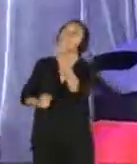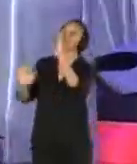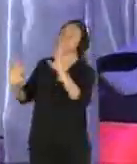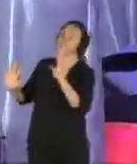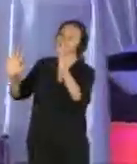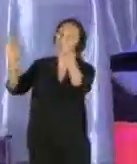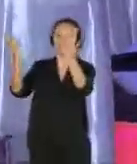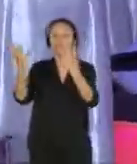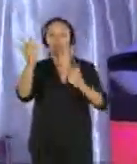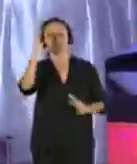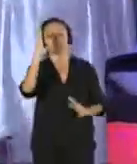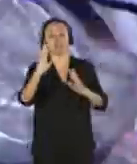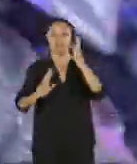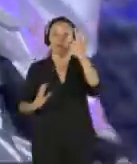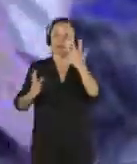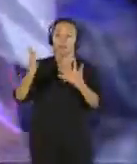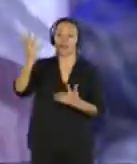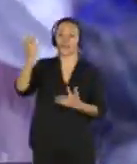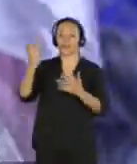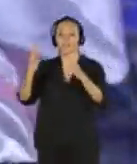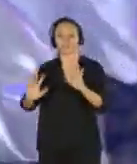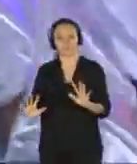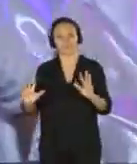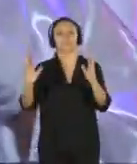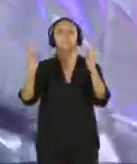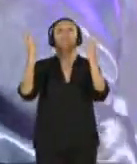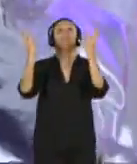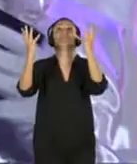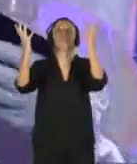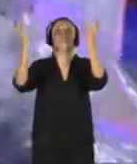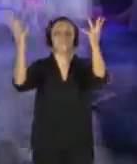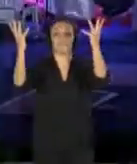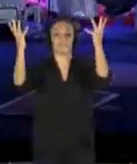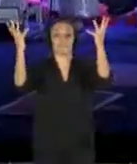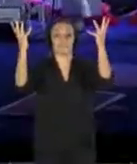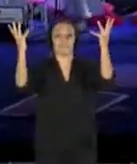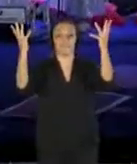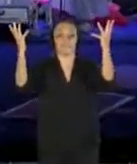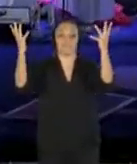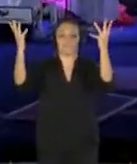Sana, hey, sana, ho, sana.